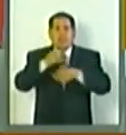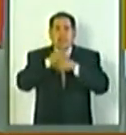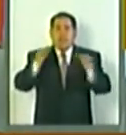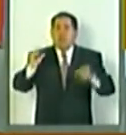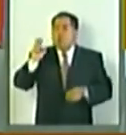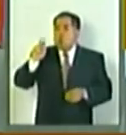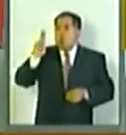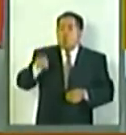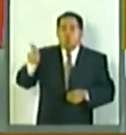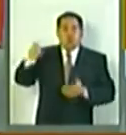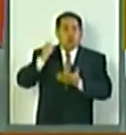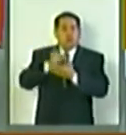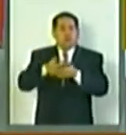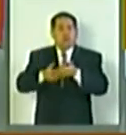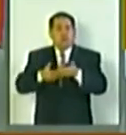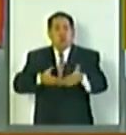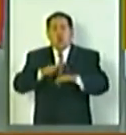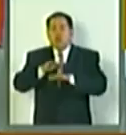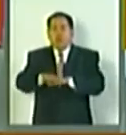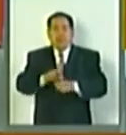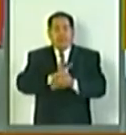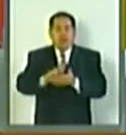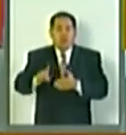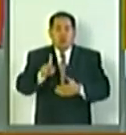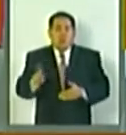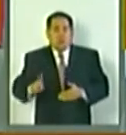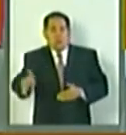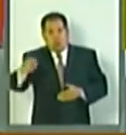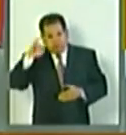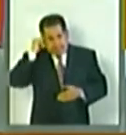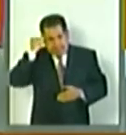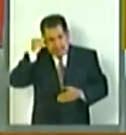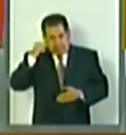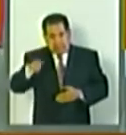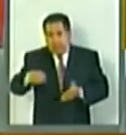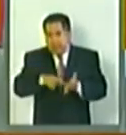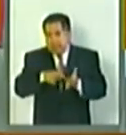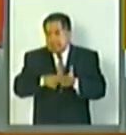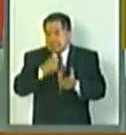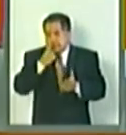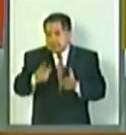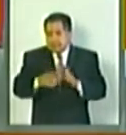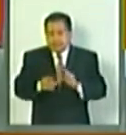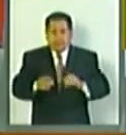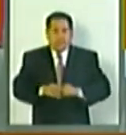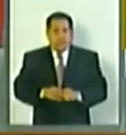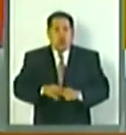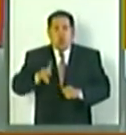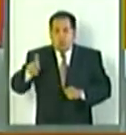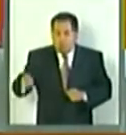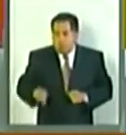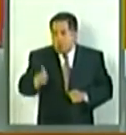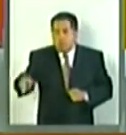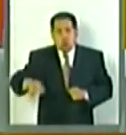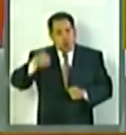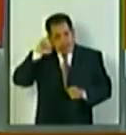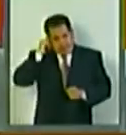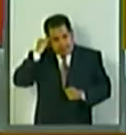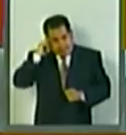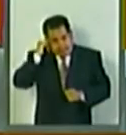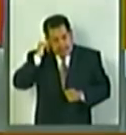Naciones Unidas sobre los Derechos de los Pueblos Indígenas, que señala: los pueblos